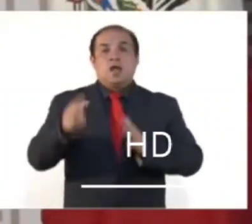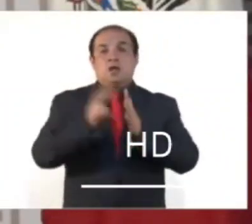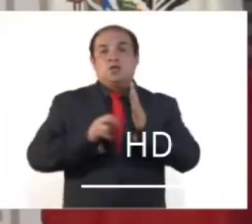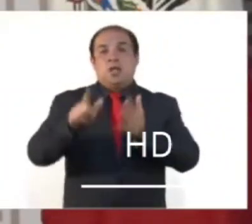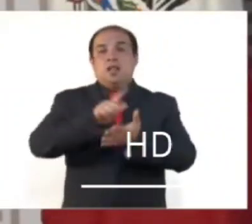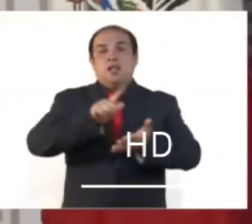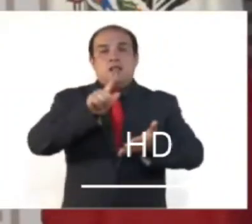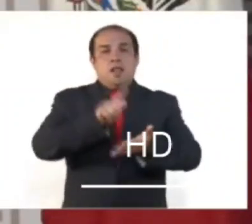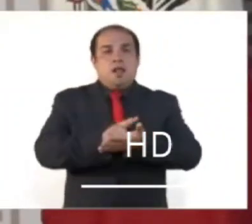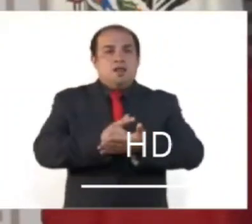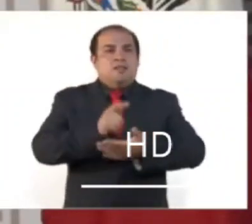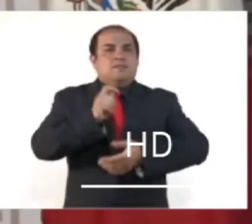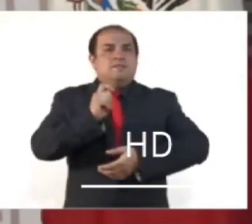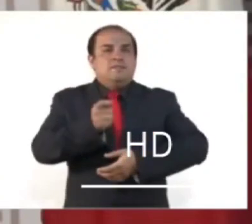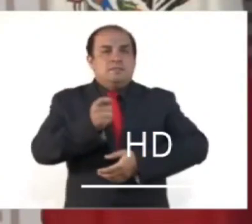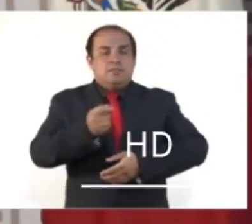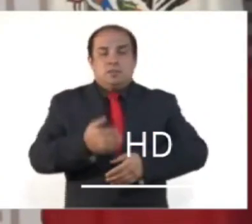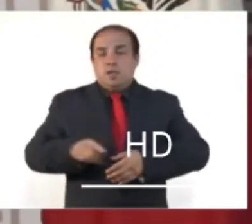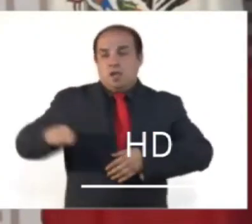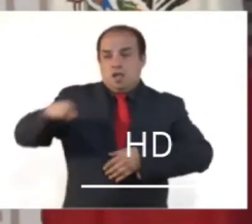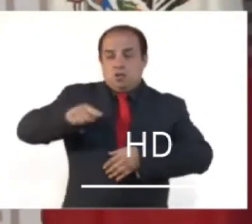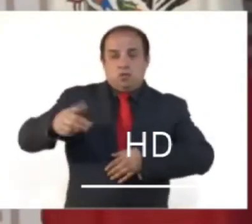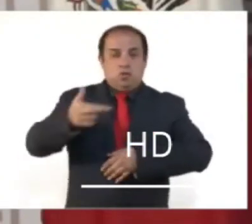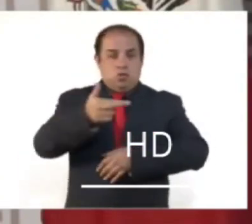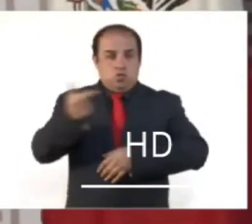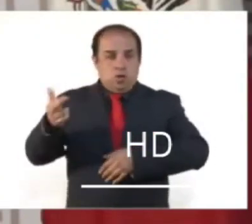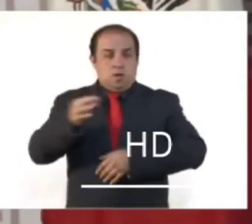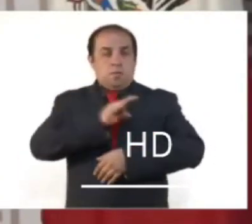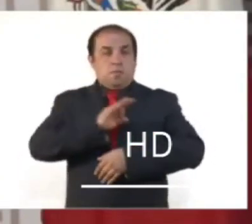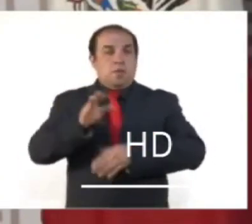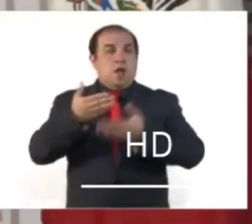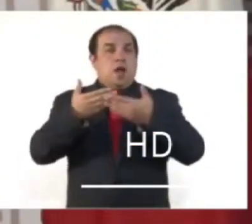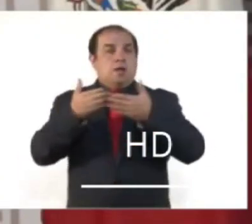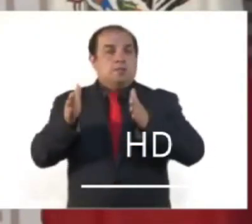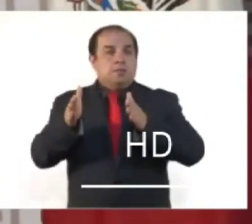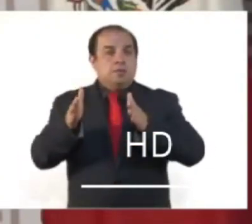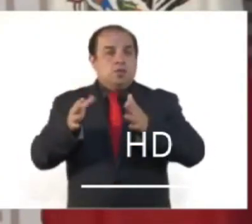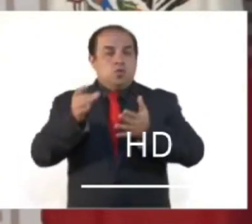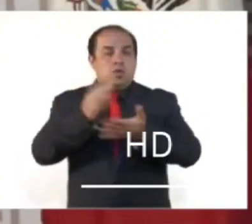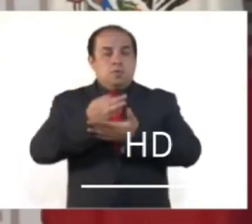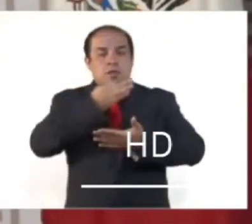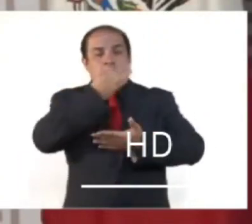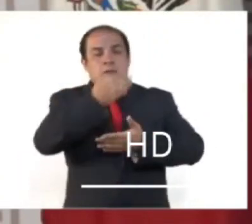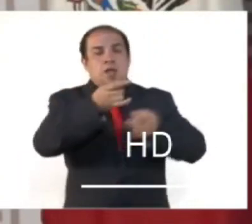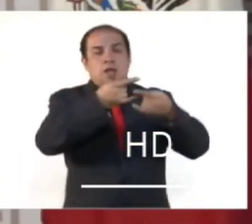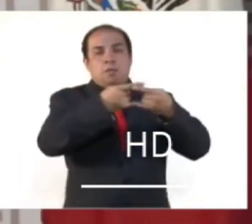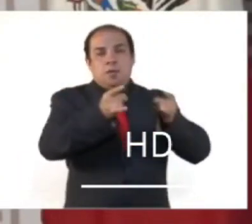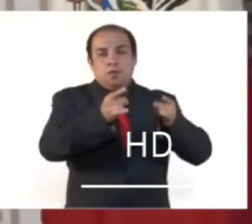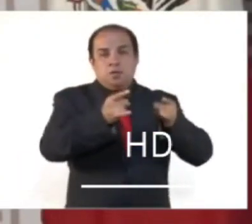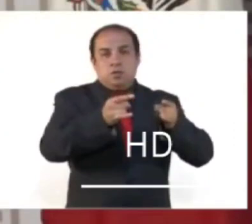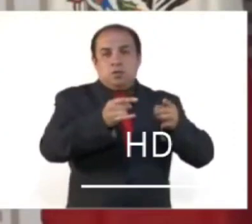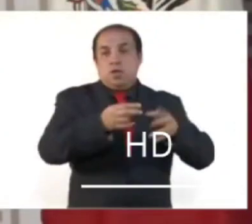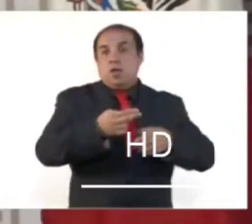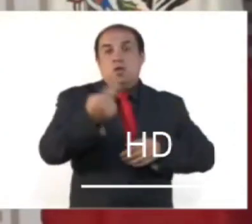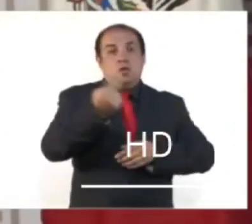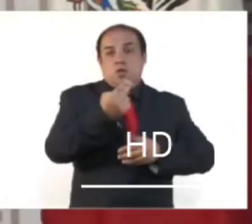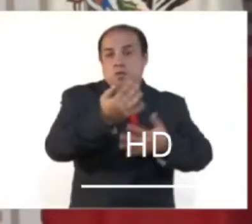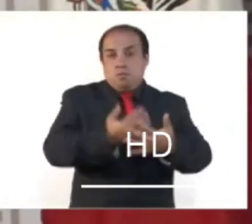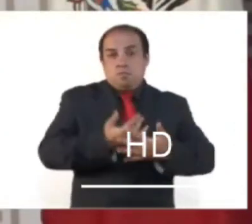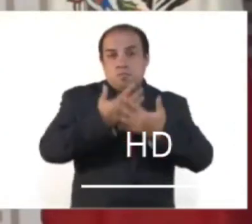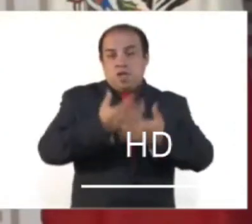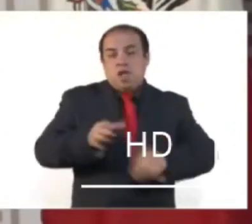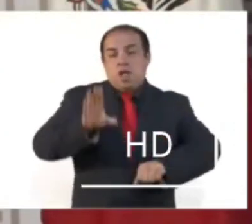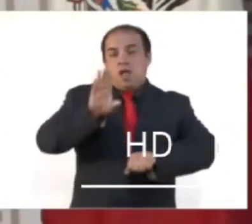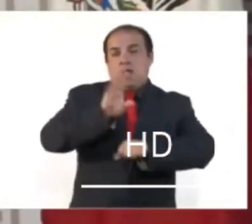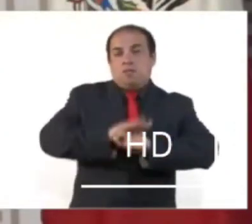nos permite que estos ahora puedan abrirse con un aviso de apertura sin tener que esperar